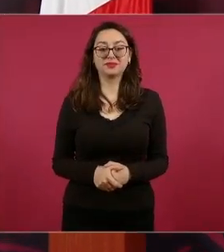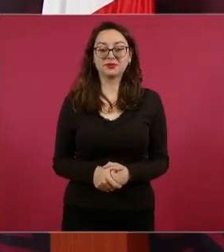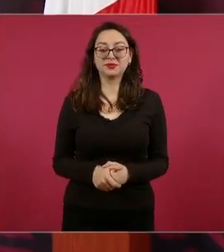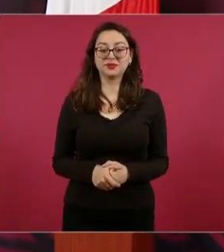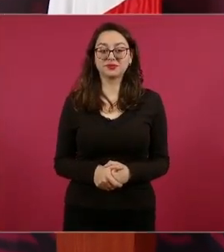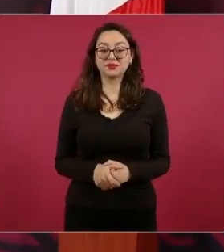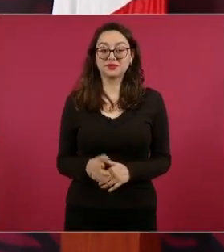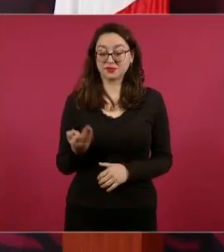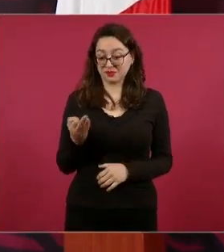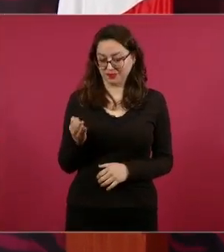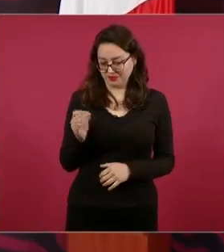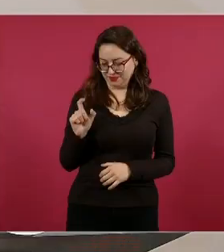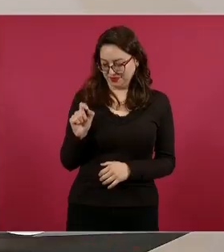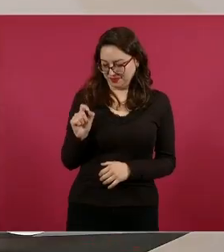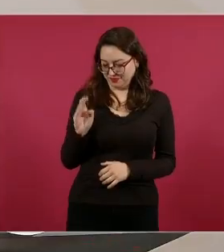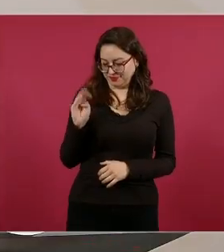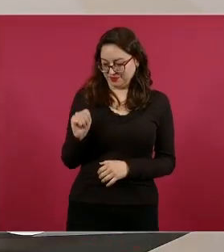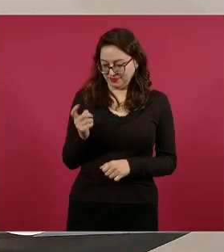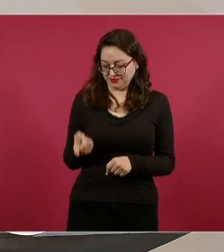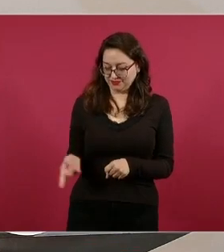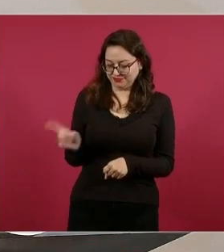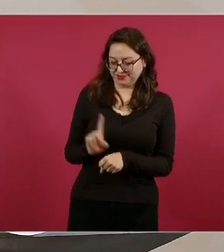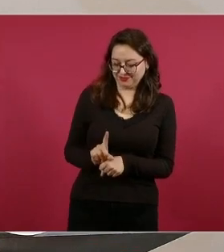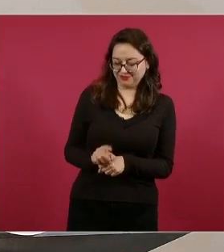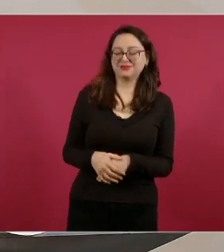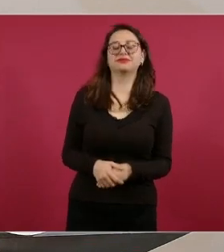Porque febrero trae 29, ¿no? Pero